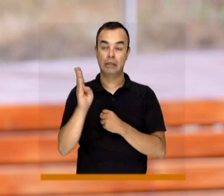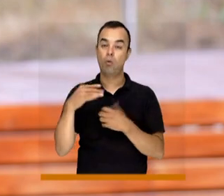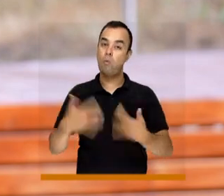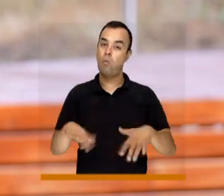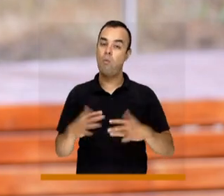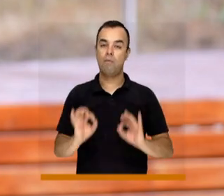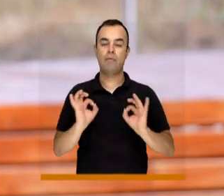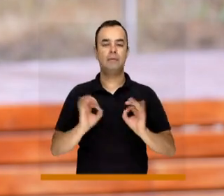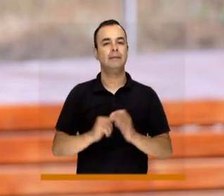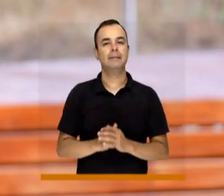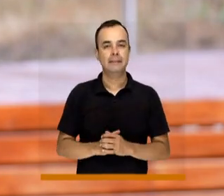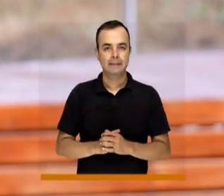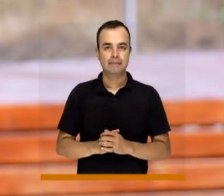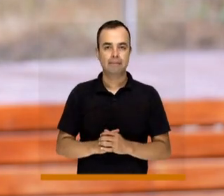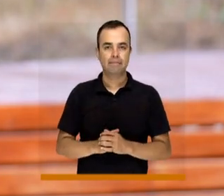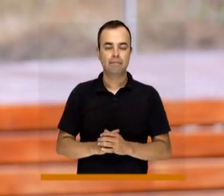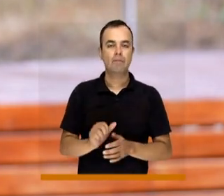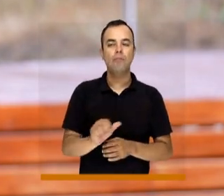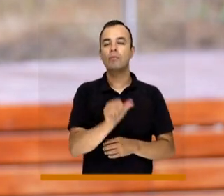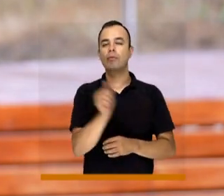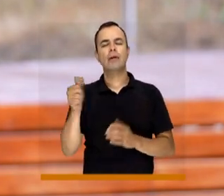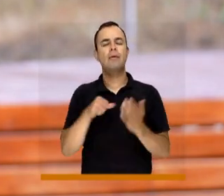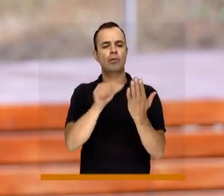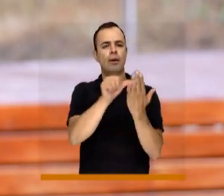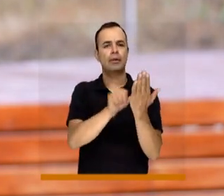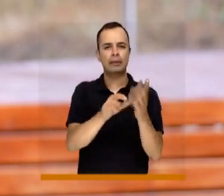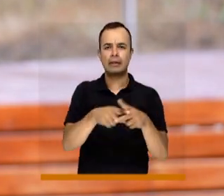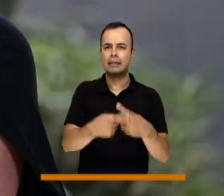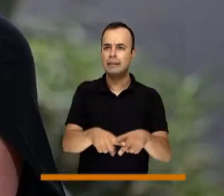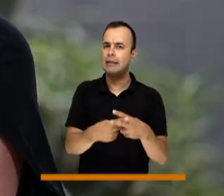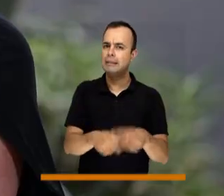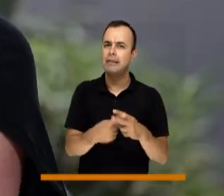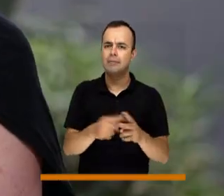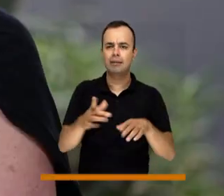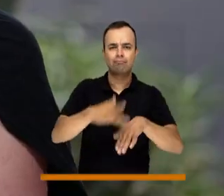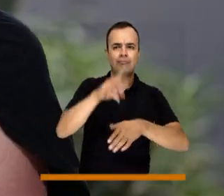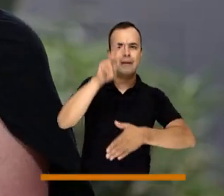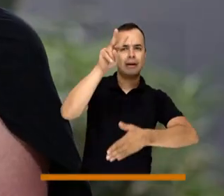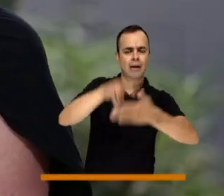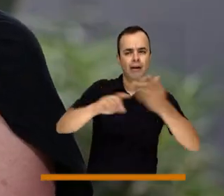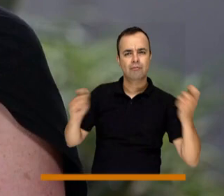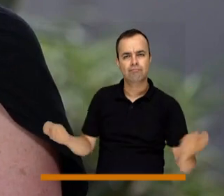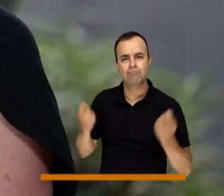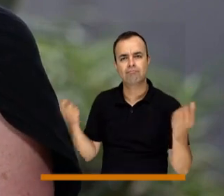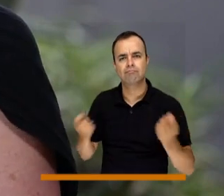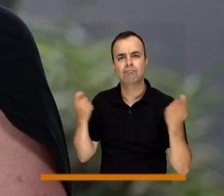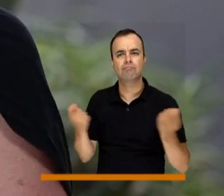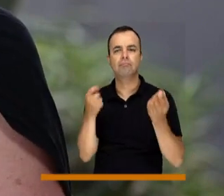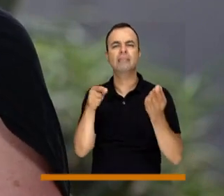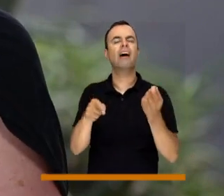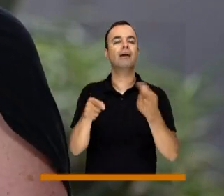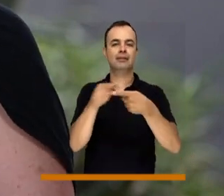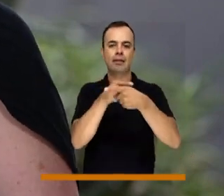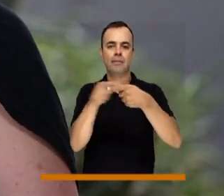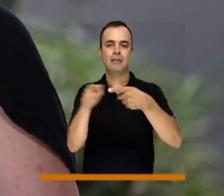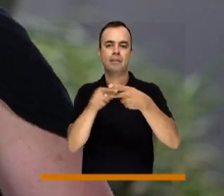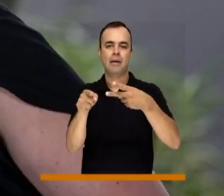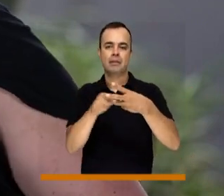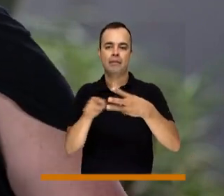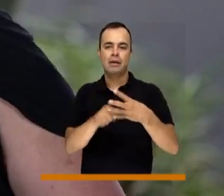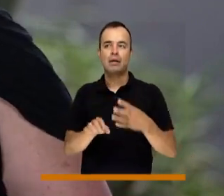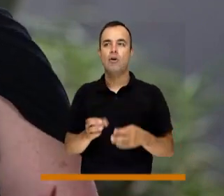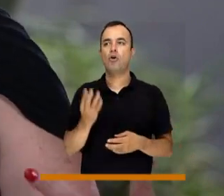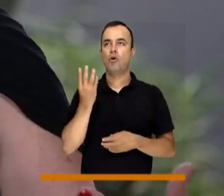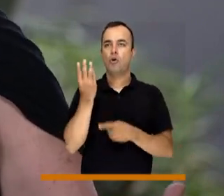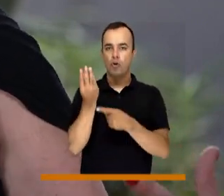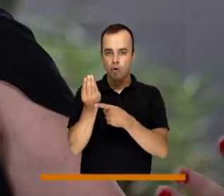incluso más. Tenemos una programación de talleres de promoción de lectura. Estos son los encuentros semanales. El